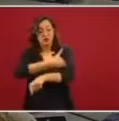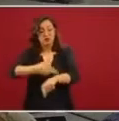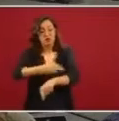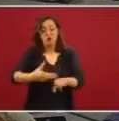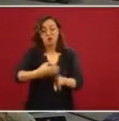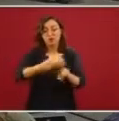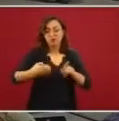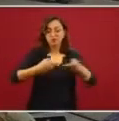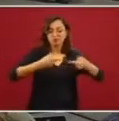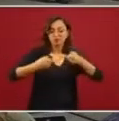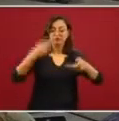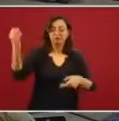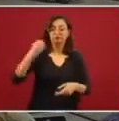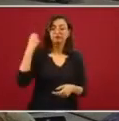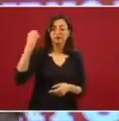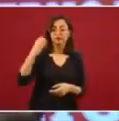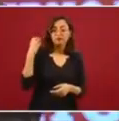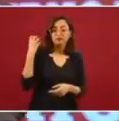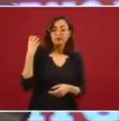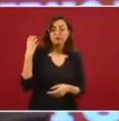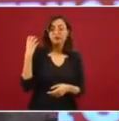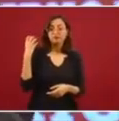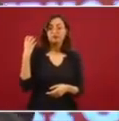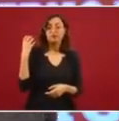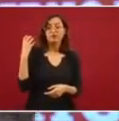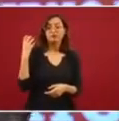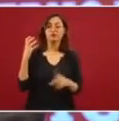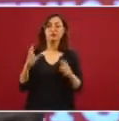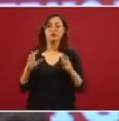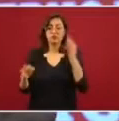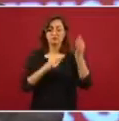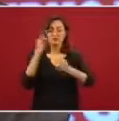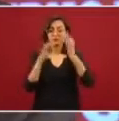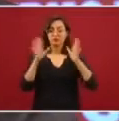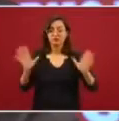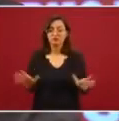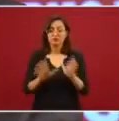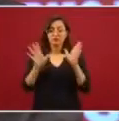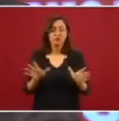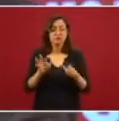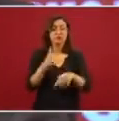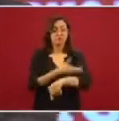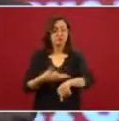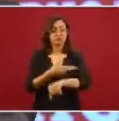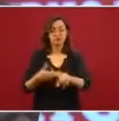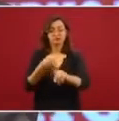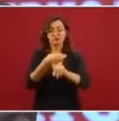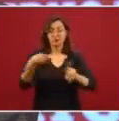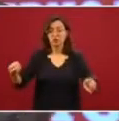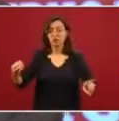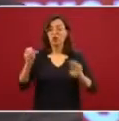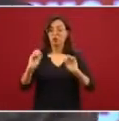preparación de eventos ya sea como promotores o como organizadores o incluso como